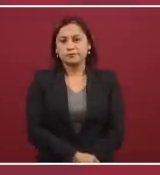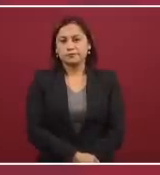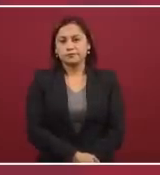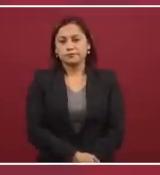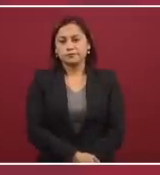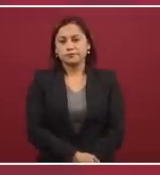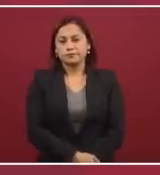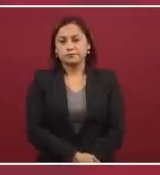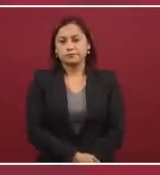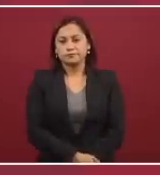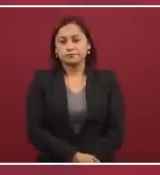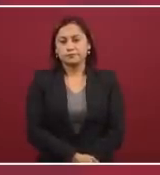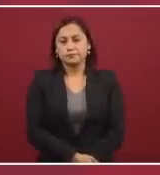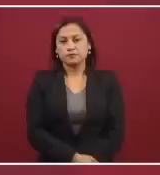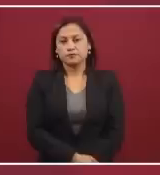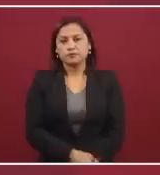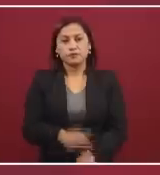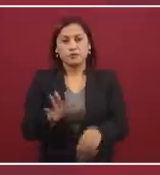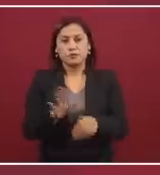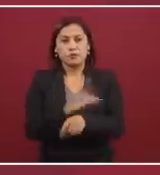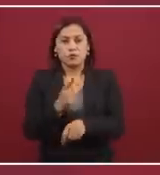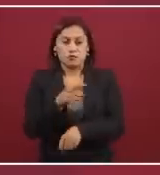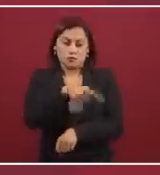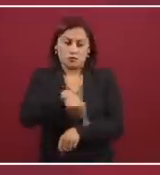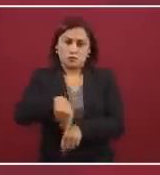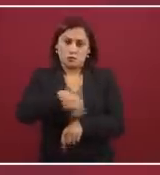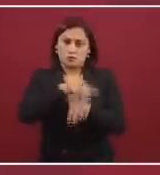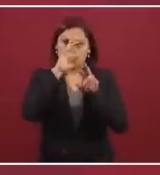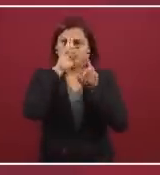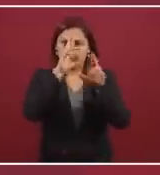haciendo uso de su autonomía